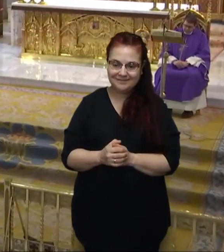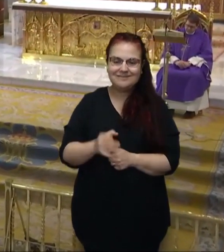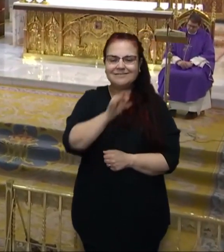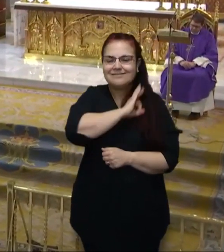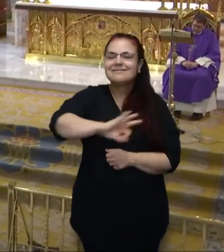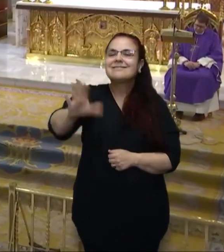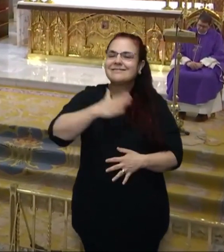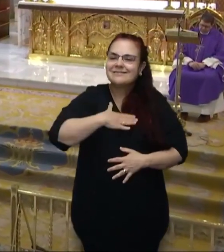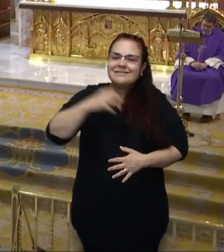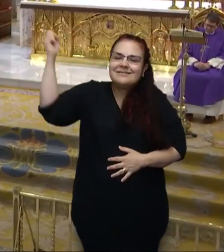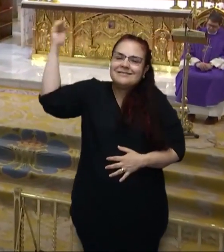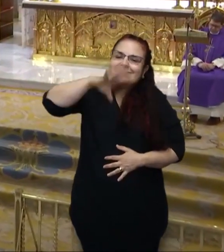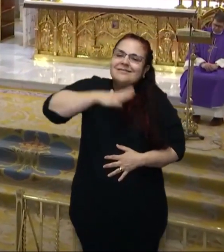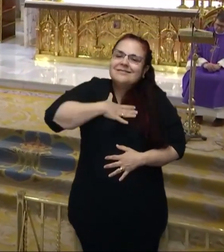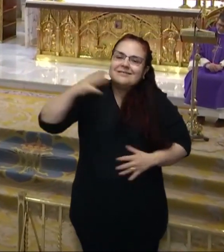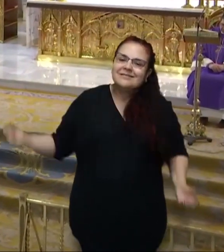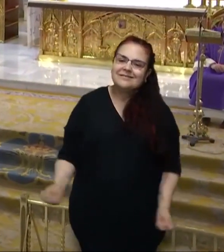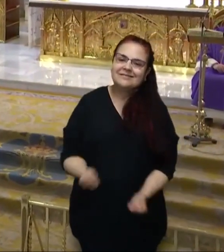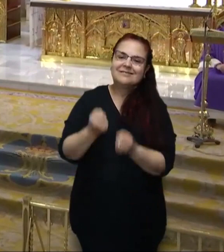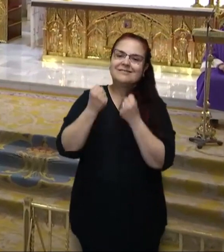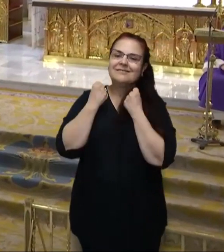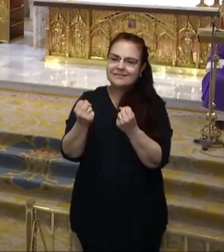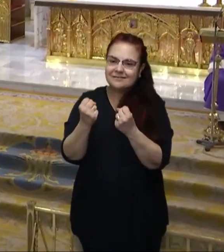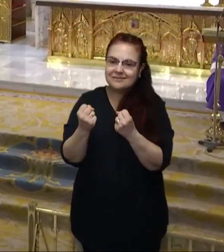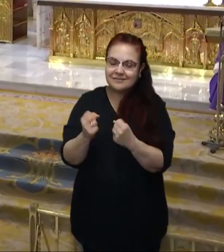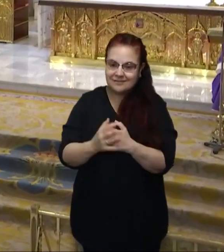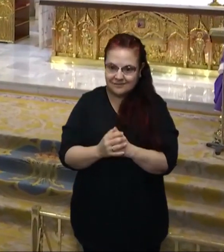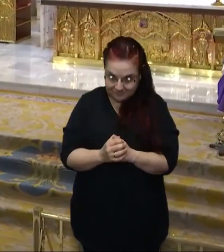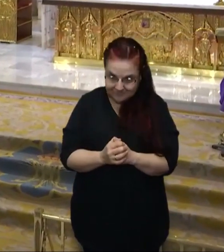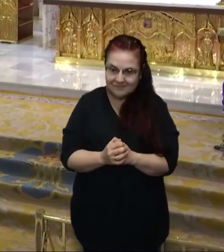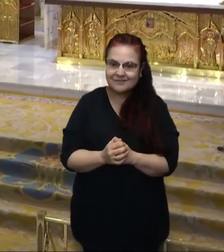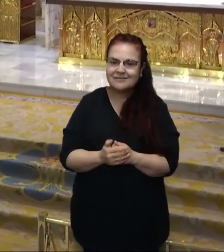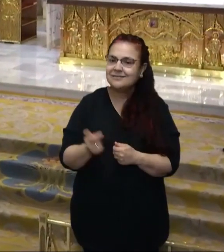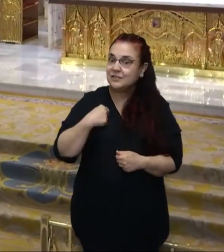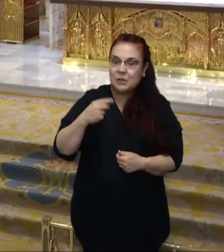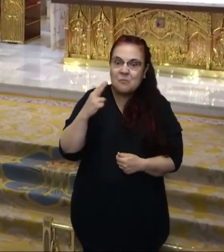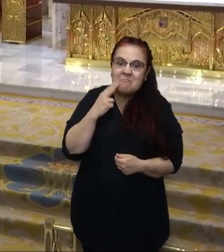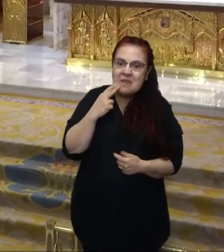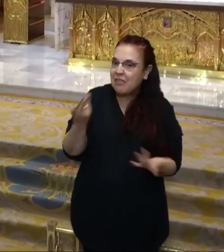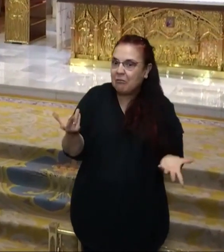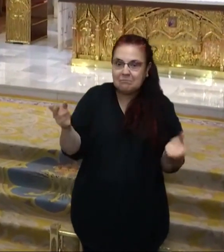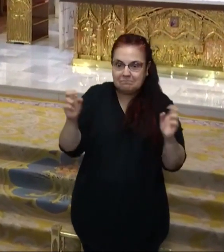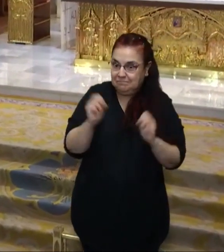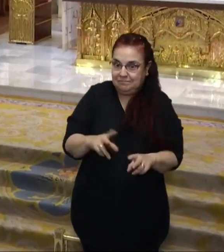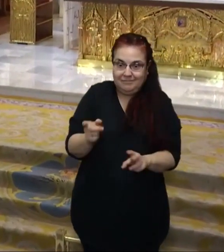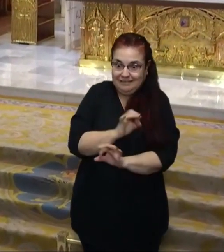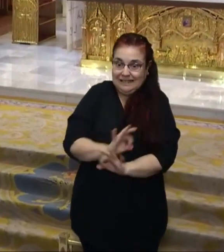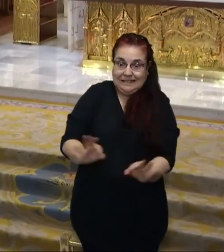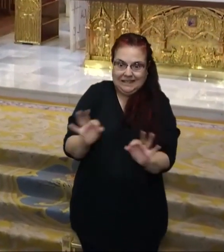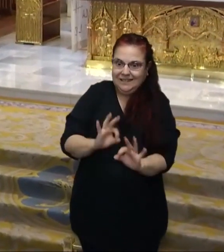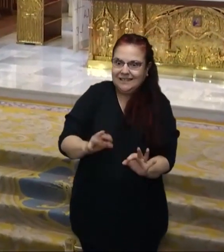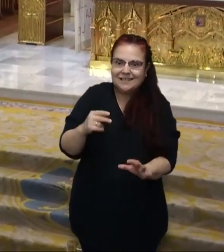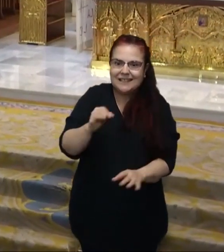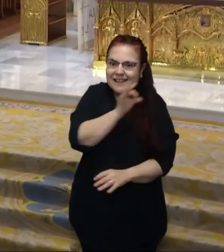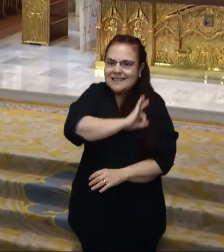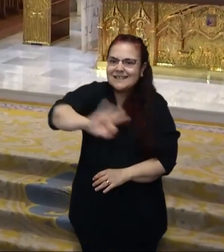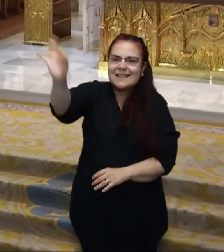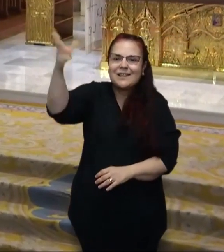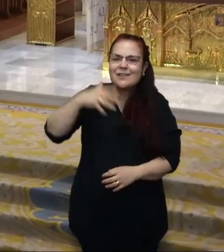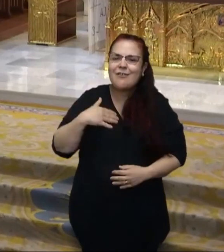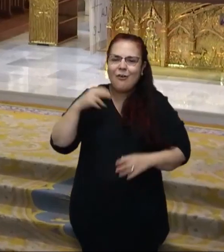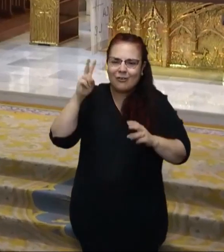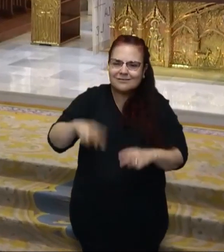El Señor es mi luz y mi salvación. ¿A quién temeré? El Señor es